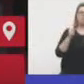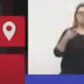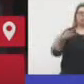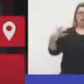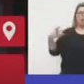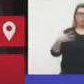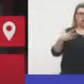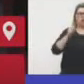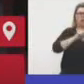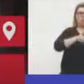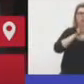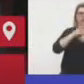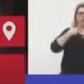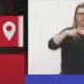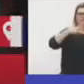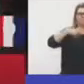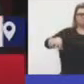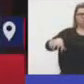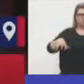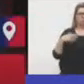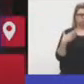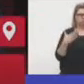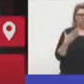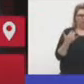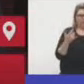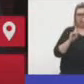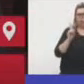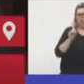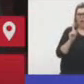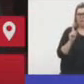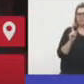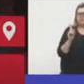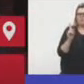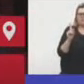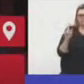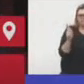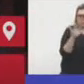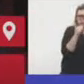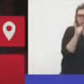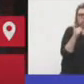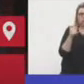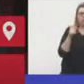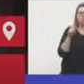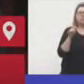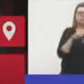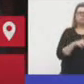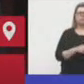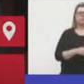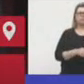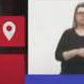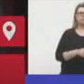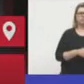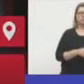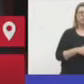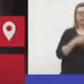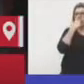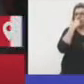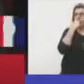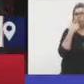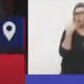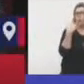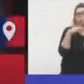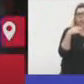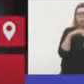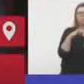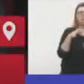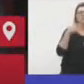fueron todos nombrados con acuerdo en el Senado. Claro. Aún los dos jueces puestos, que todos discutimos y que la verdad yo en lo personal no